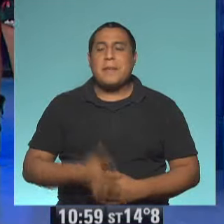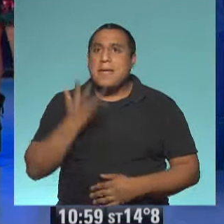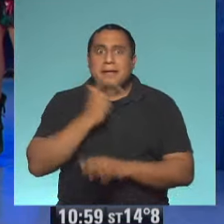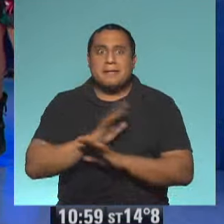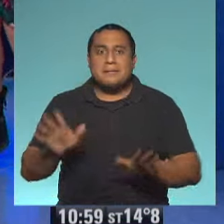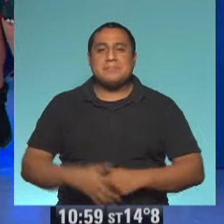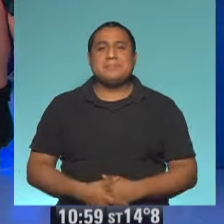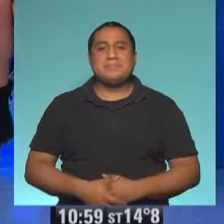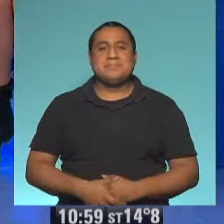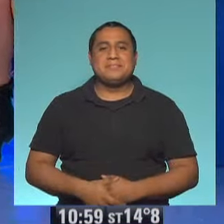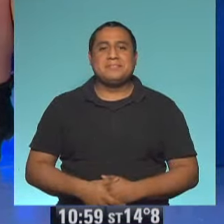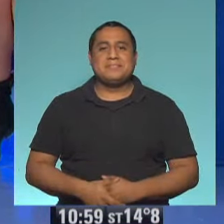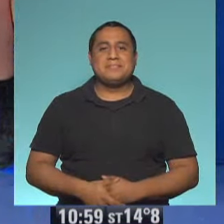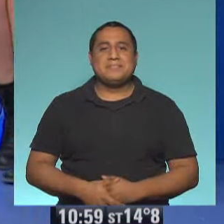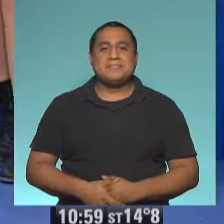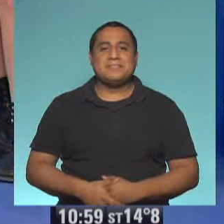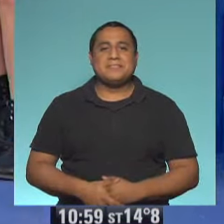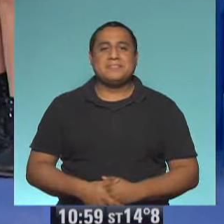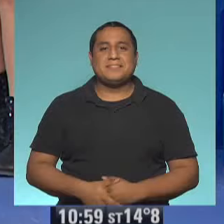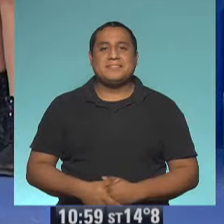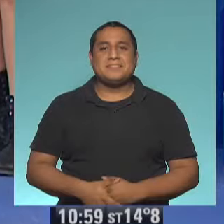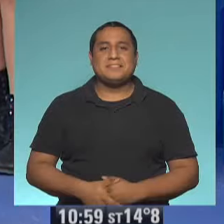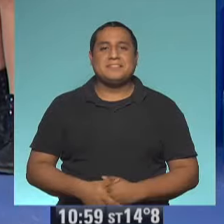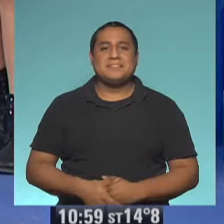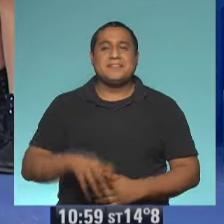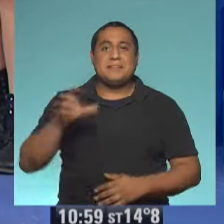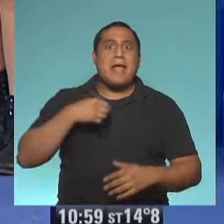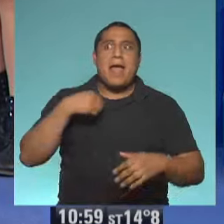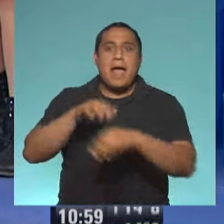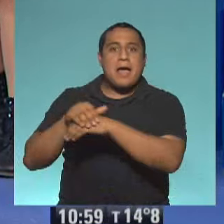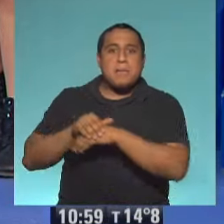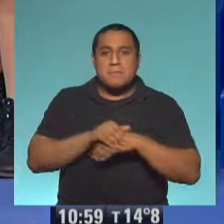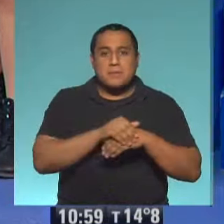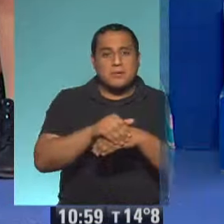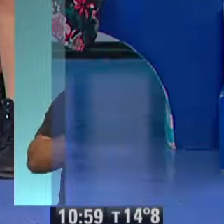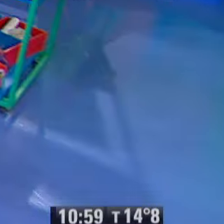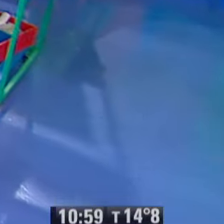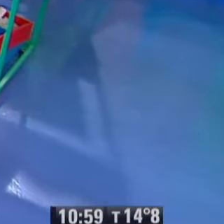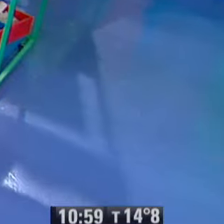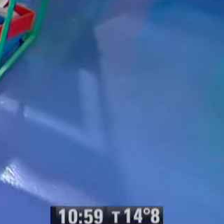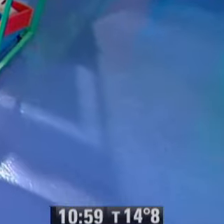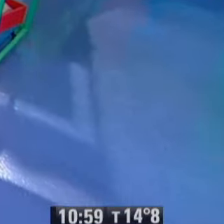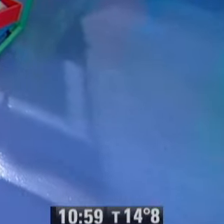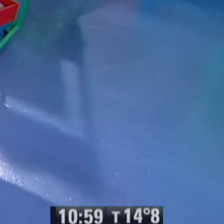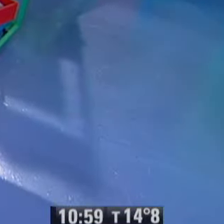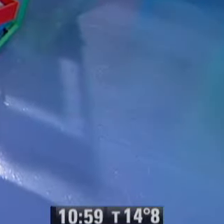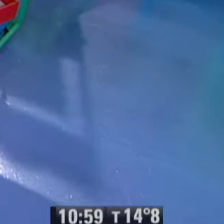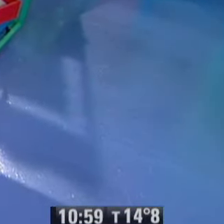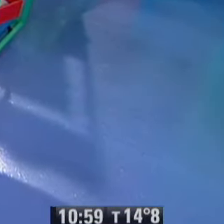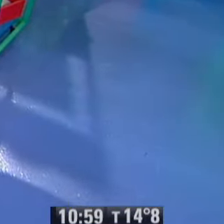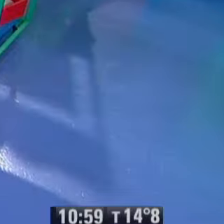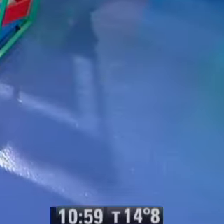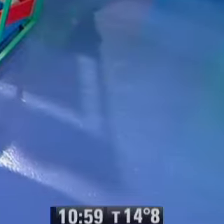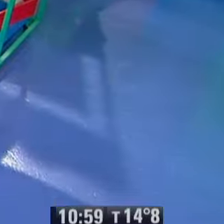Apenas me contaron que teníamos que preparar una canción de murga porteña, fui a buscar a mis amigos de Atrevidos por Costumbre, miren. Ay, me encanta el nombre, Atrevidos por